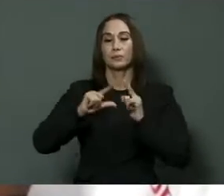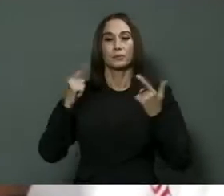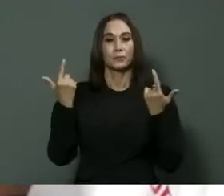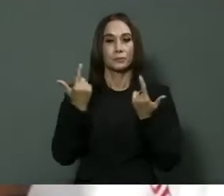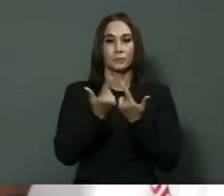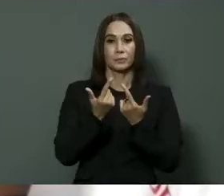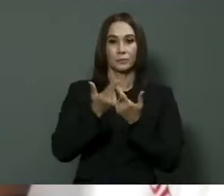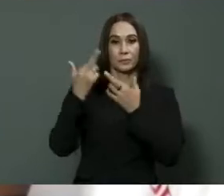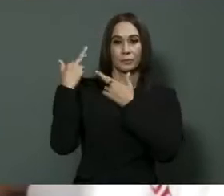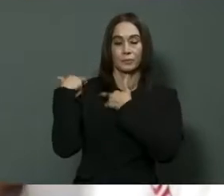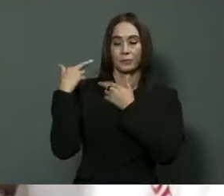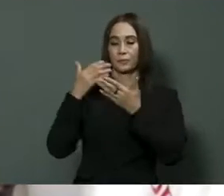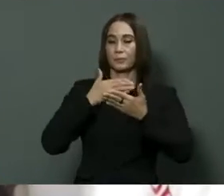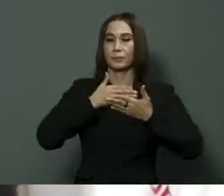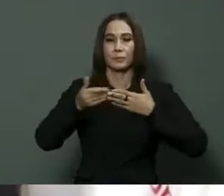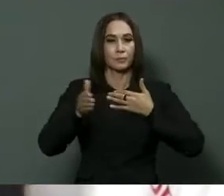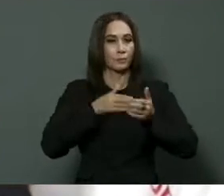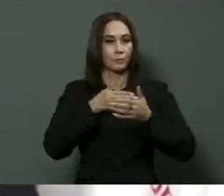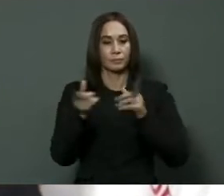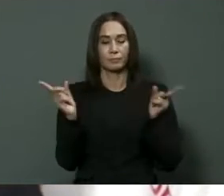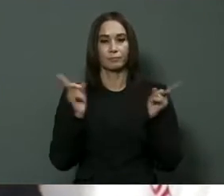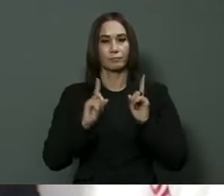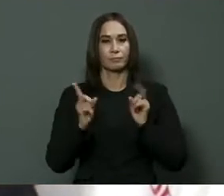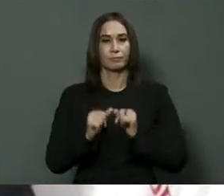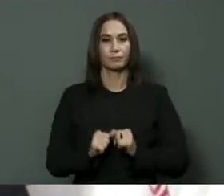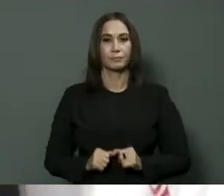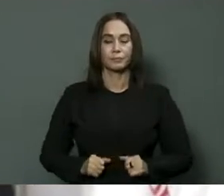sectores sin importar su nivel social.